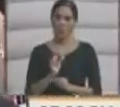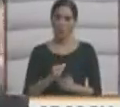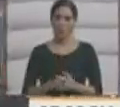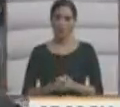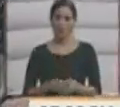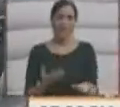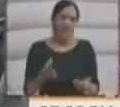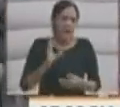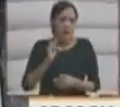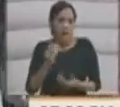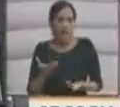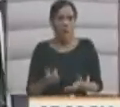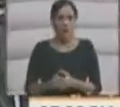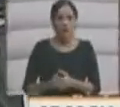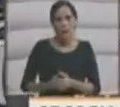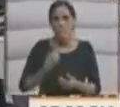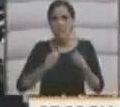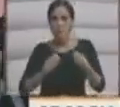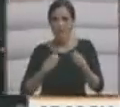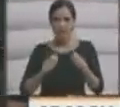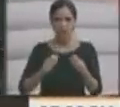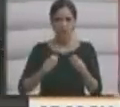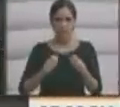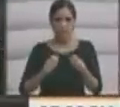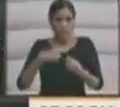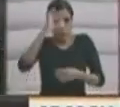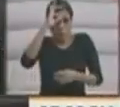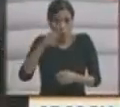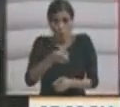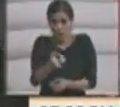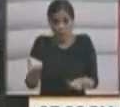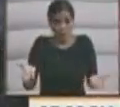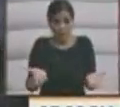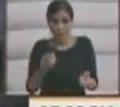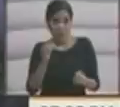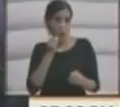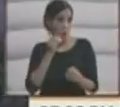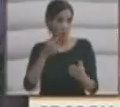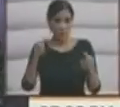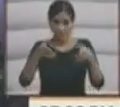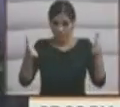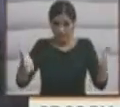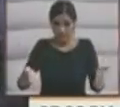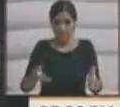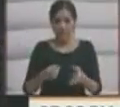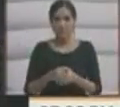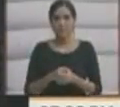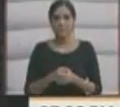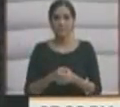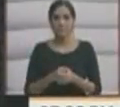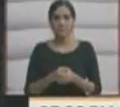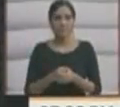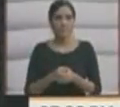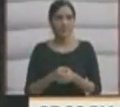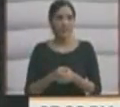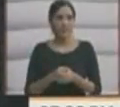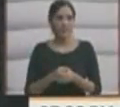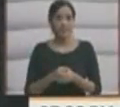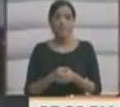hablando de preocupaciones, yo no sé ustedes, aquí muchachos en el estudio, chicos, nos escondieron la